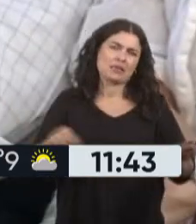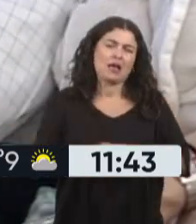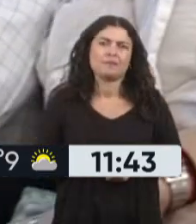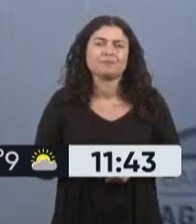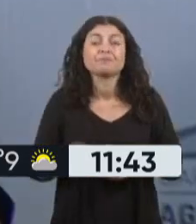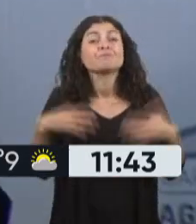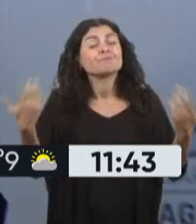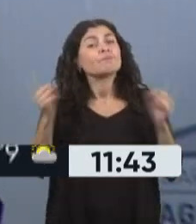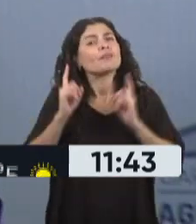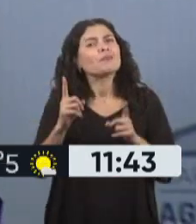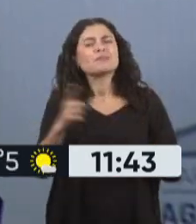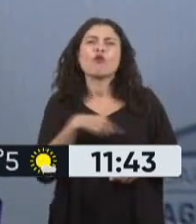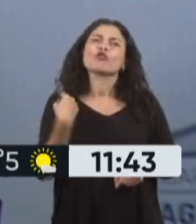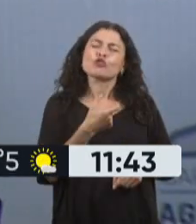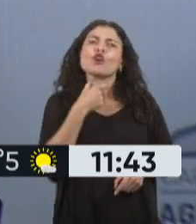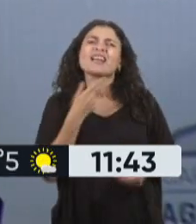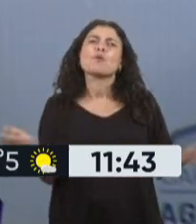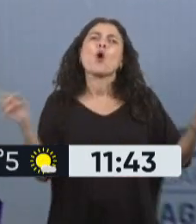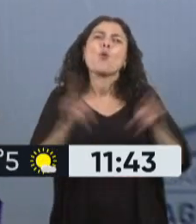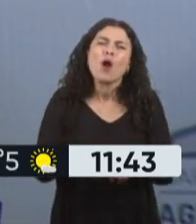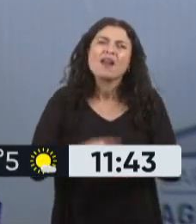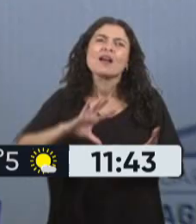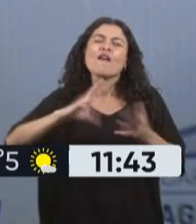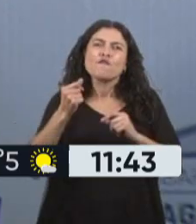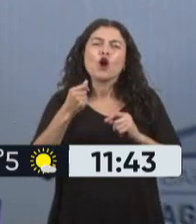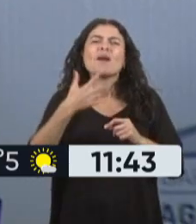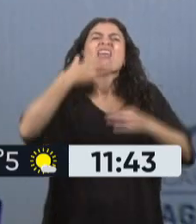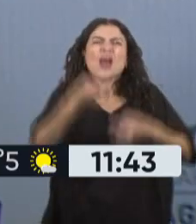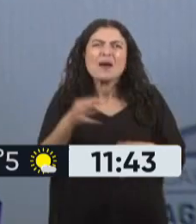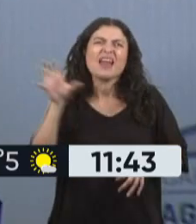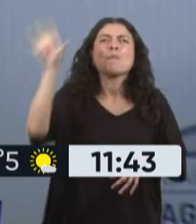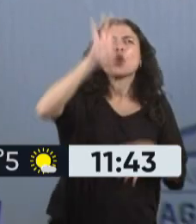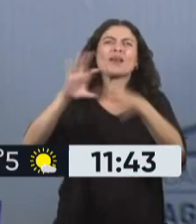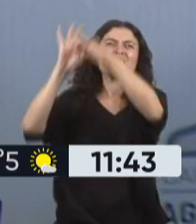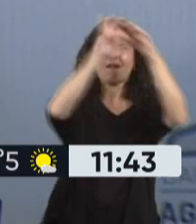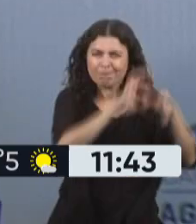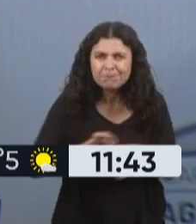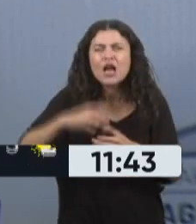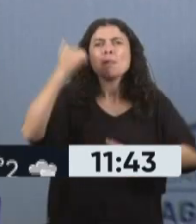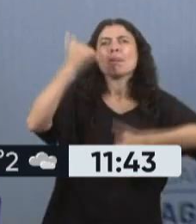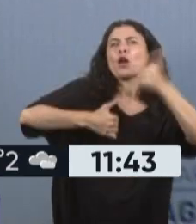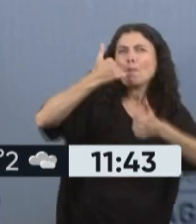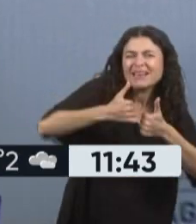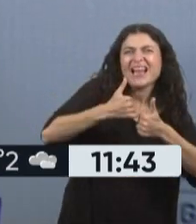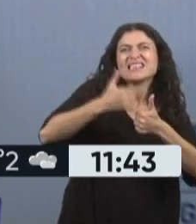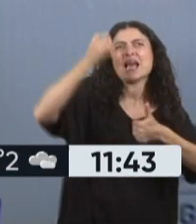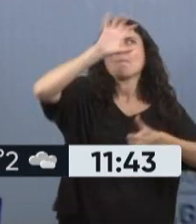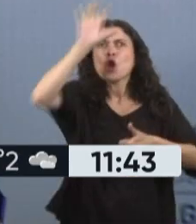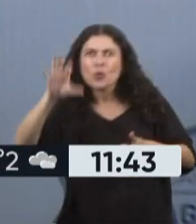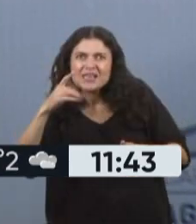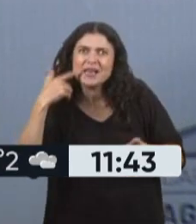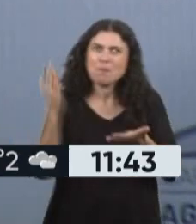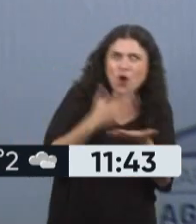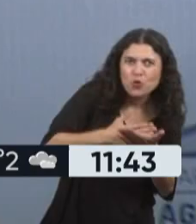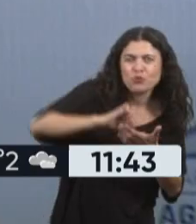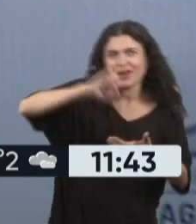Por esto mismo, nosotros queremos volver a un modelo verdaderamente federal, en el que haya competencia fiscal entre las provincias y el sector privado